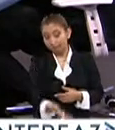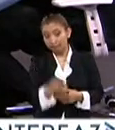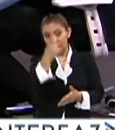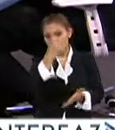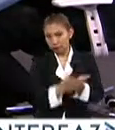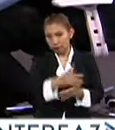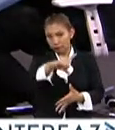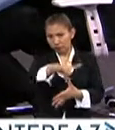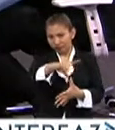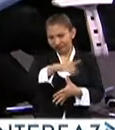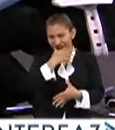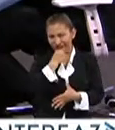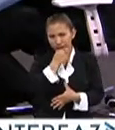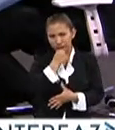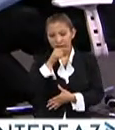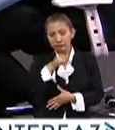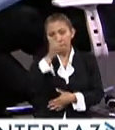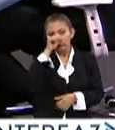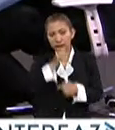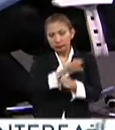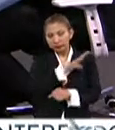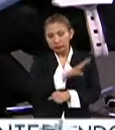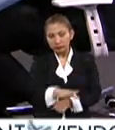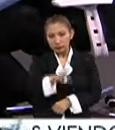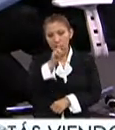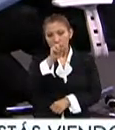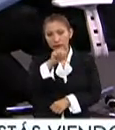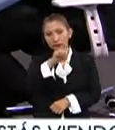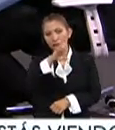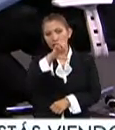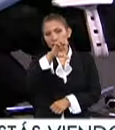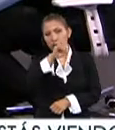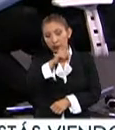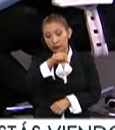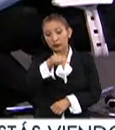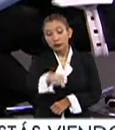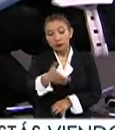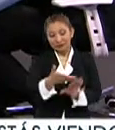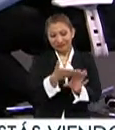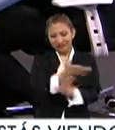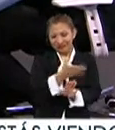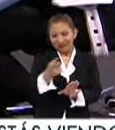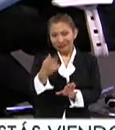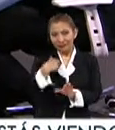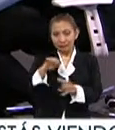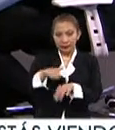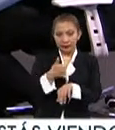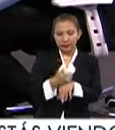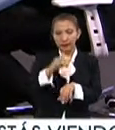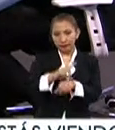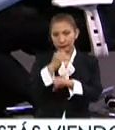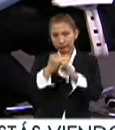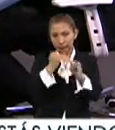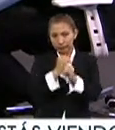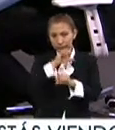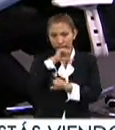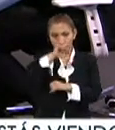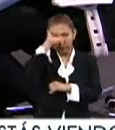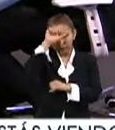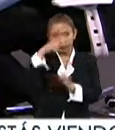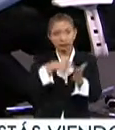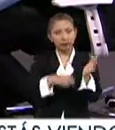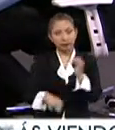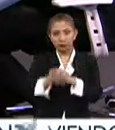el único latinoamericano secretario general de la UNESCO que previo al establecimiento del Día Internacional de la Alfabetización